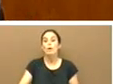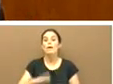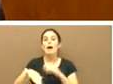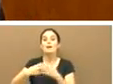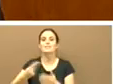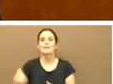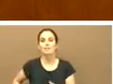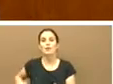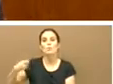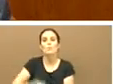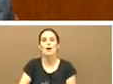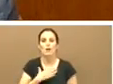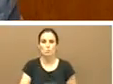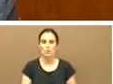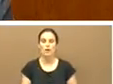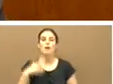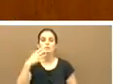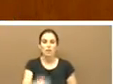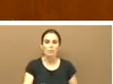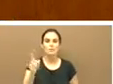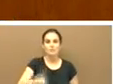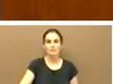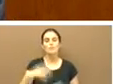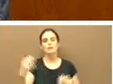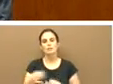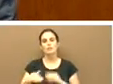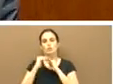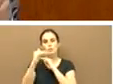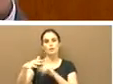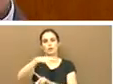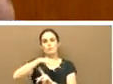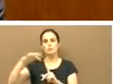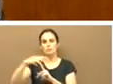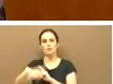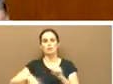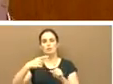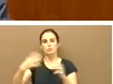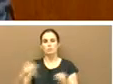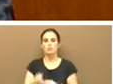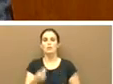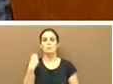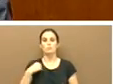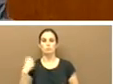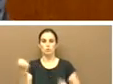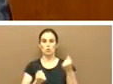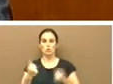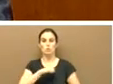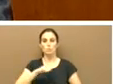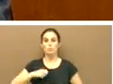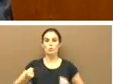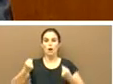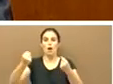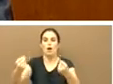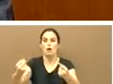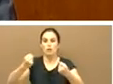prestación. Además, se incrementará la sostenibilidad ambiental al provocar un mayor uso del vehículo privado en largos trayectos